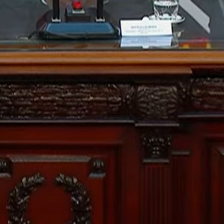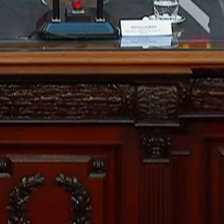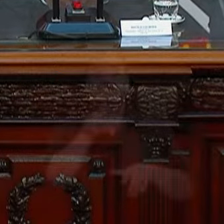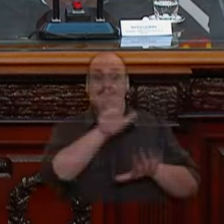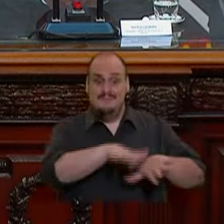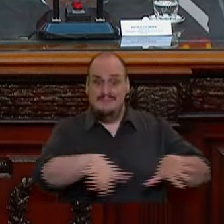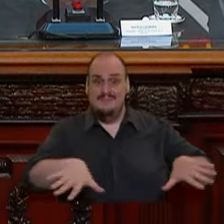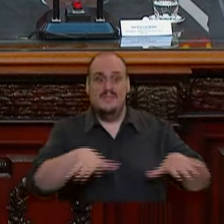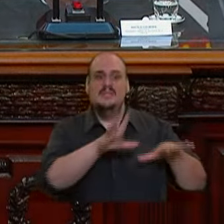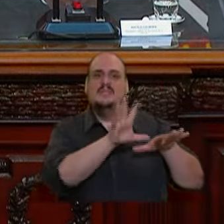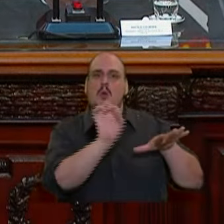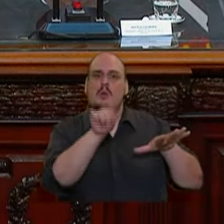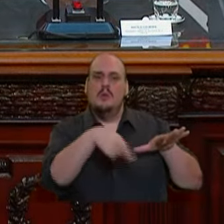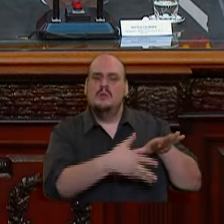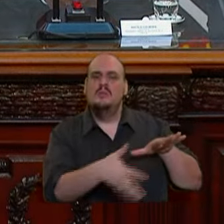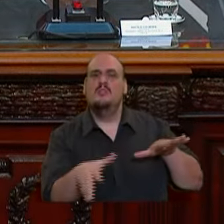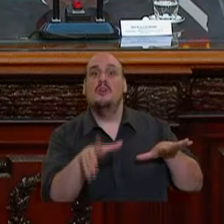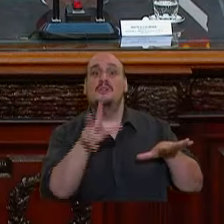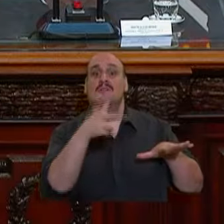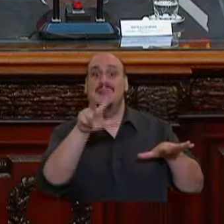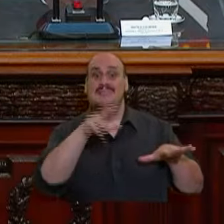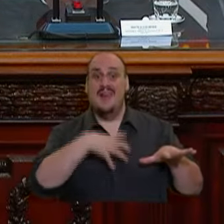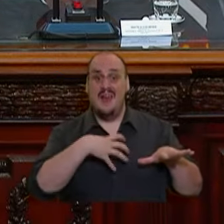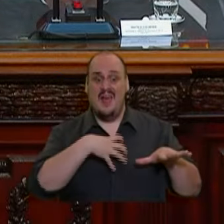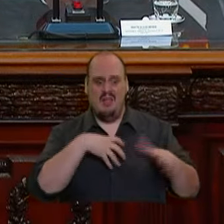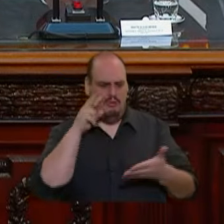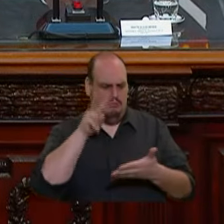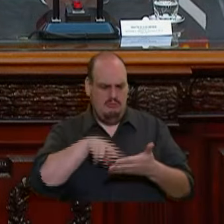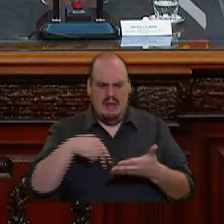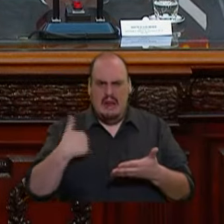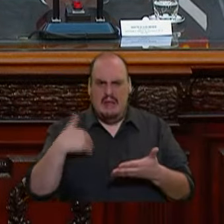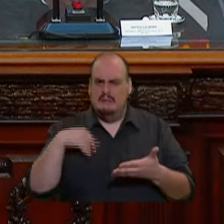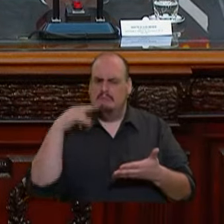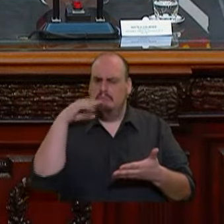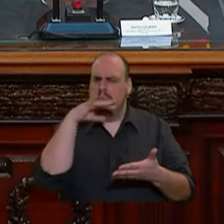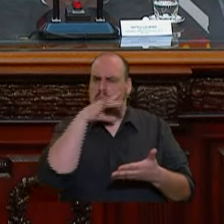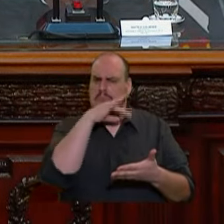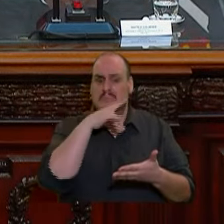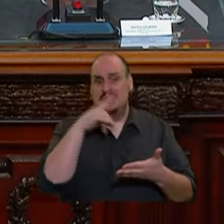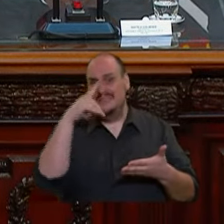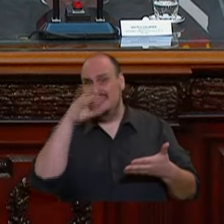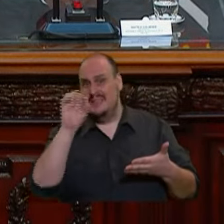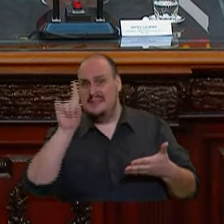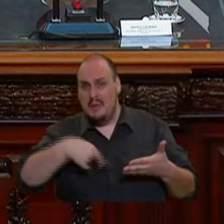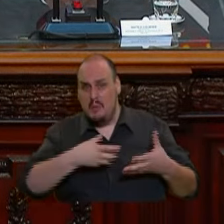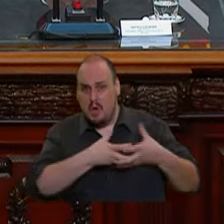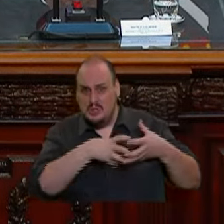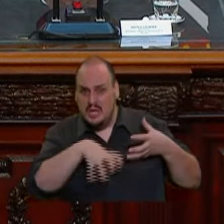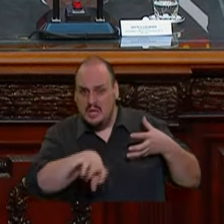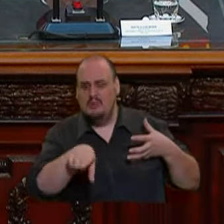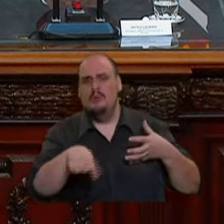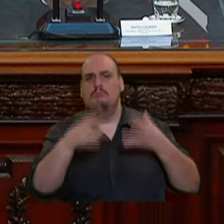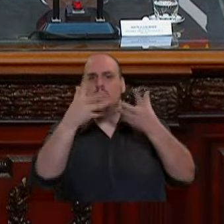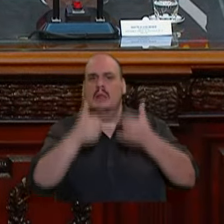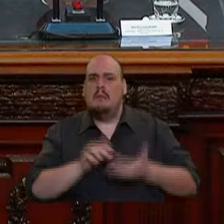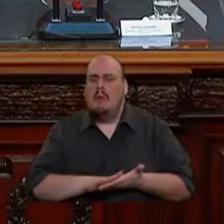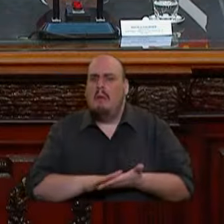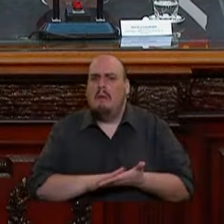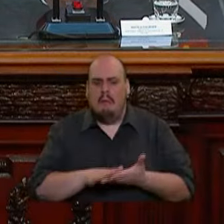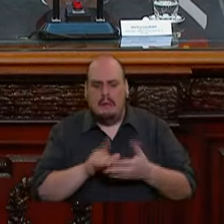de los chicos de tercer grado no entiende que leen en Argentina y el 70% no puede resolver un problema de matemática